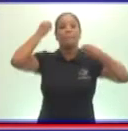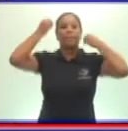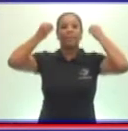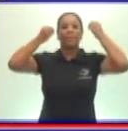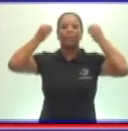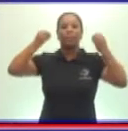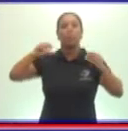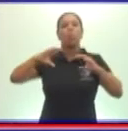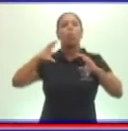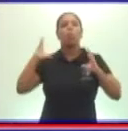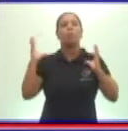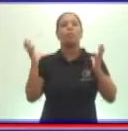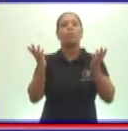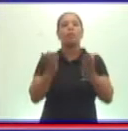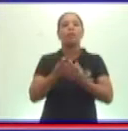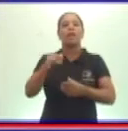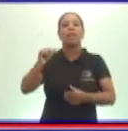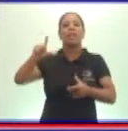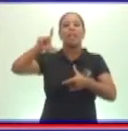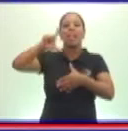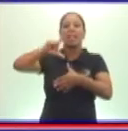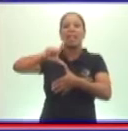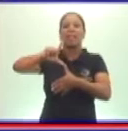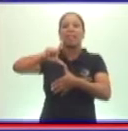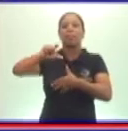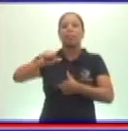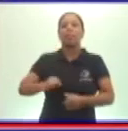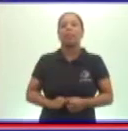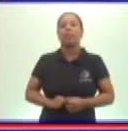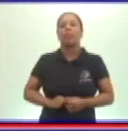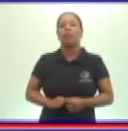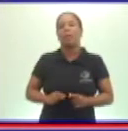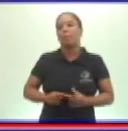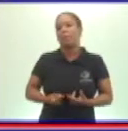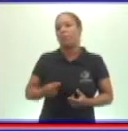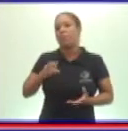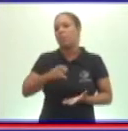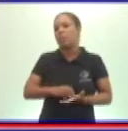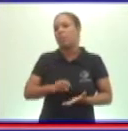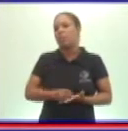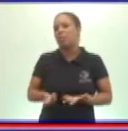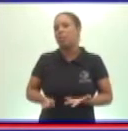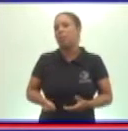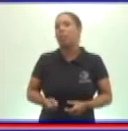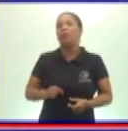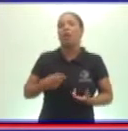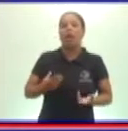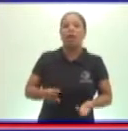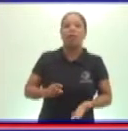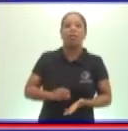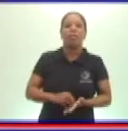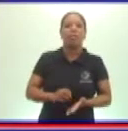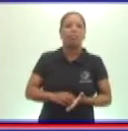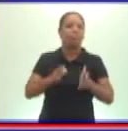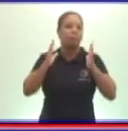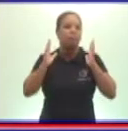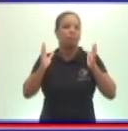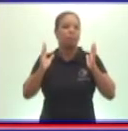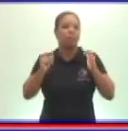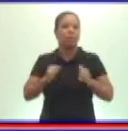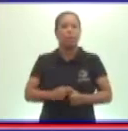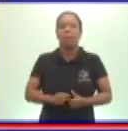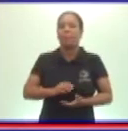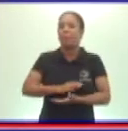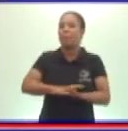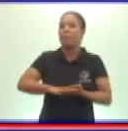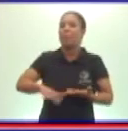y latinoamericano. Pero ¿desde qué perspectiva? En primer lugar, desde la perspectiva que permite evaluar